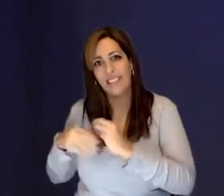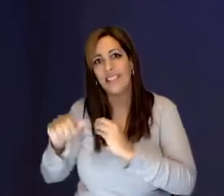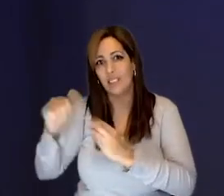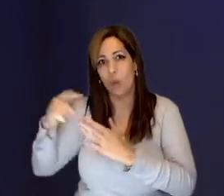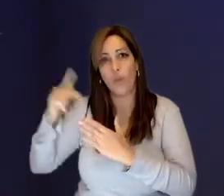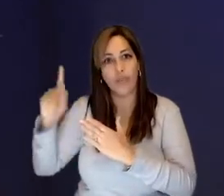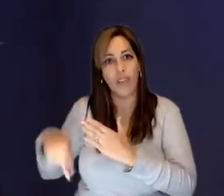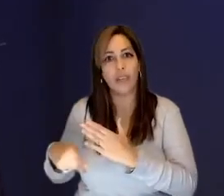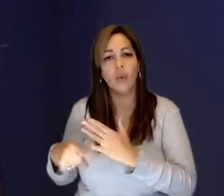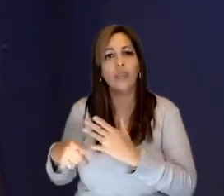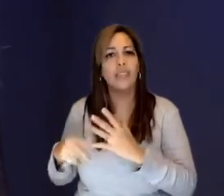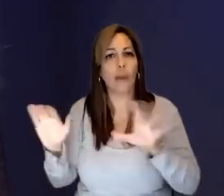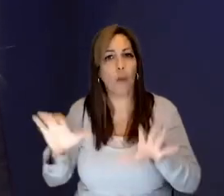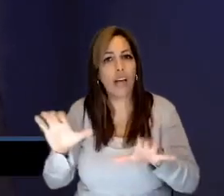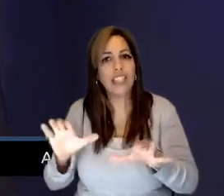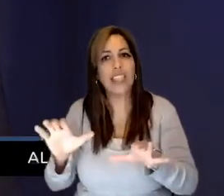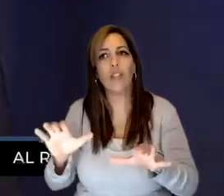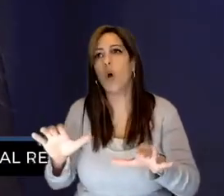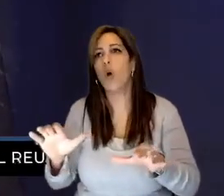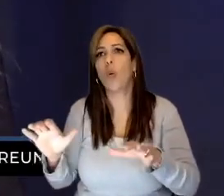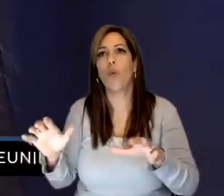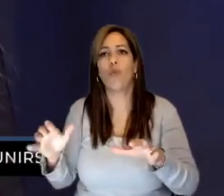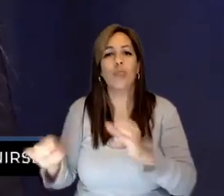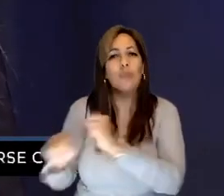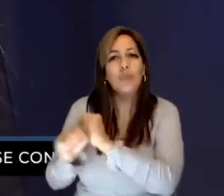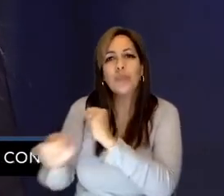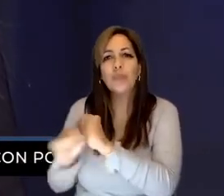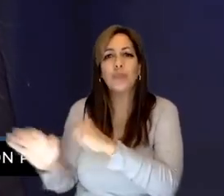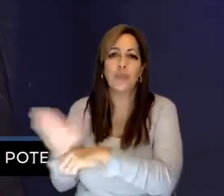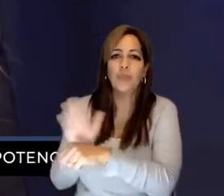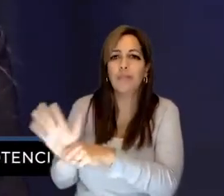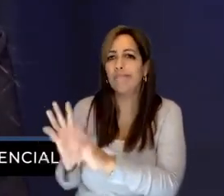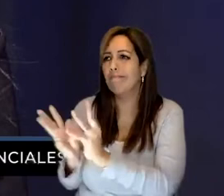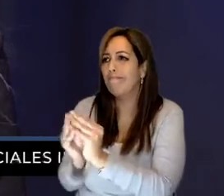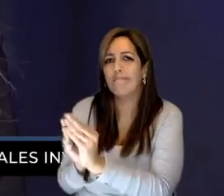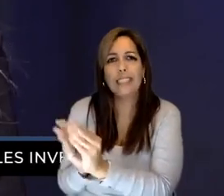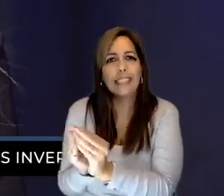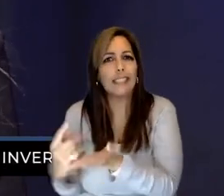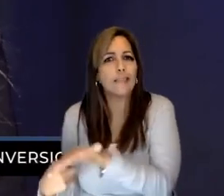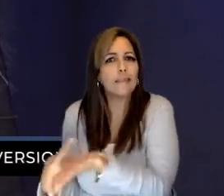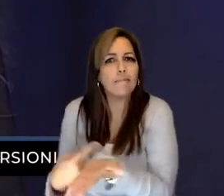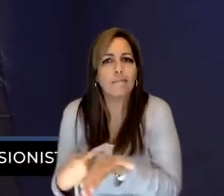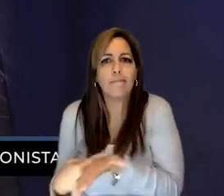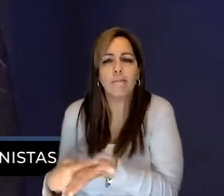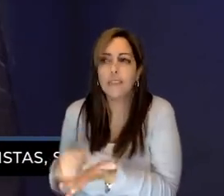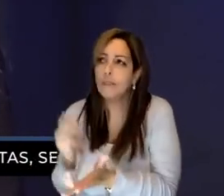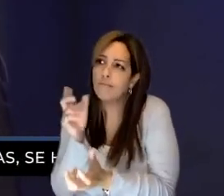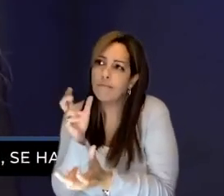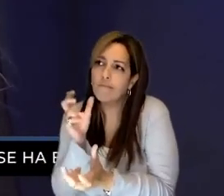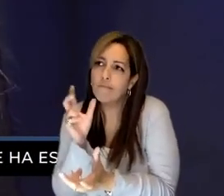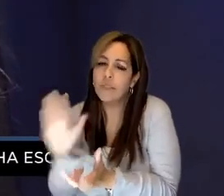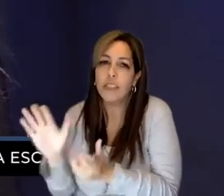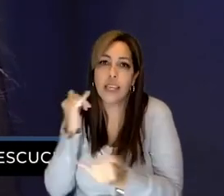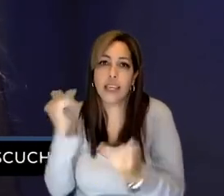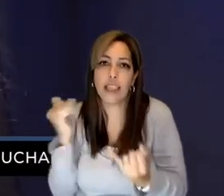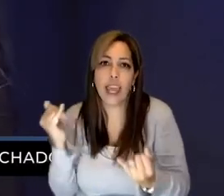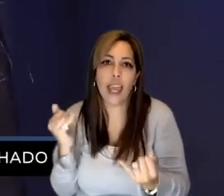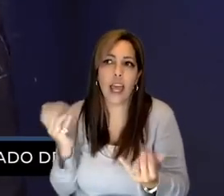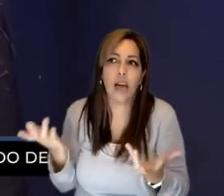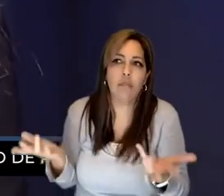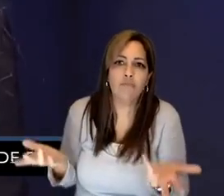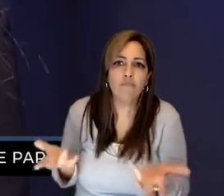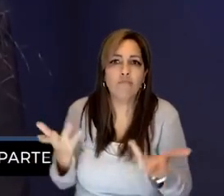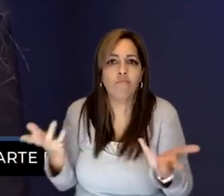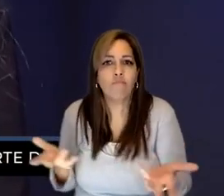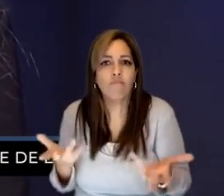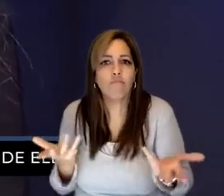hemos estado haciendo, ¿verdad?, un mercadeo, reuniéndonos con inversionistas, escuchando de parte de ellos qué es